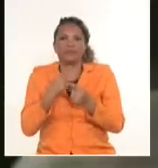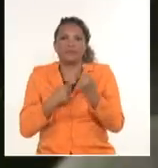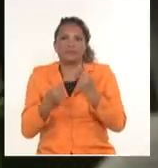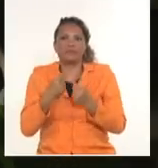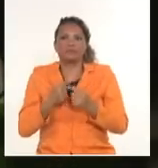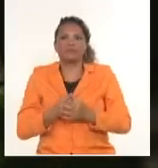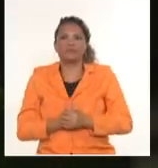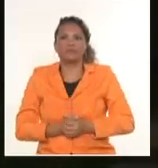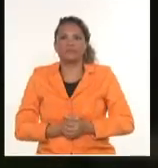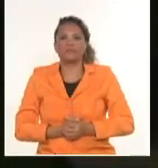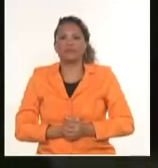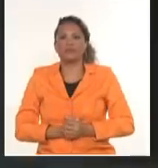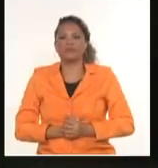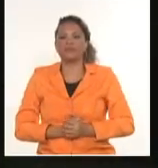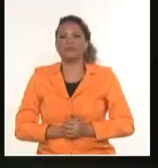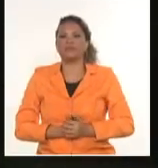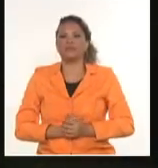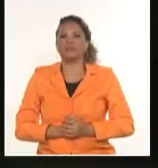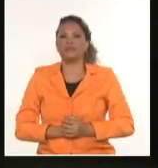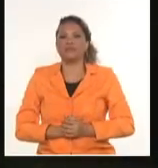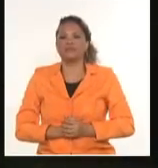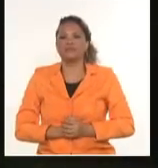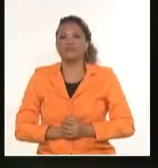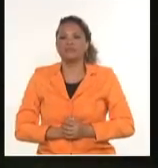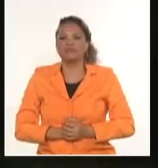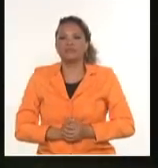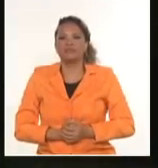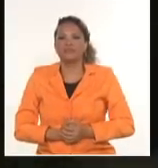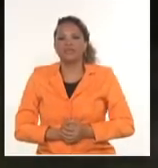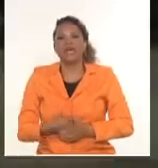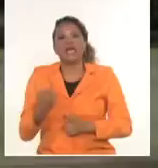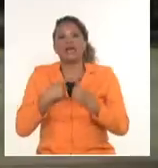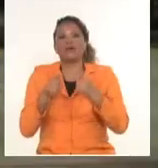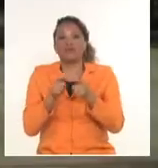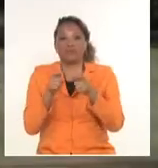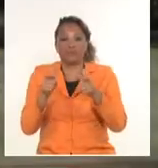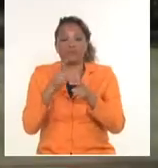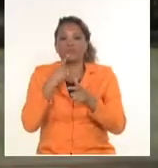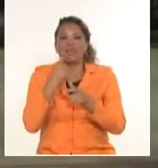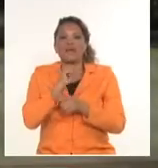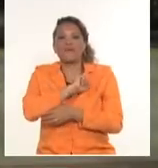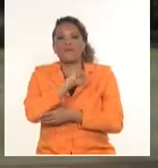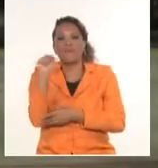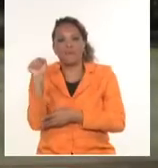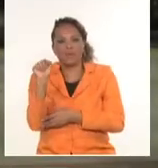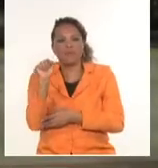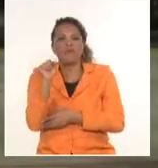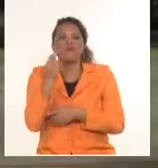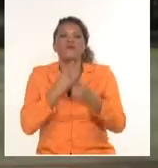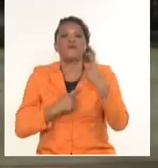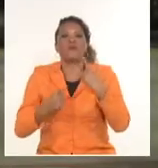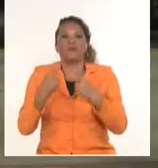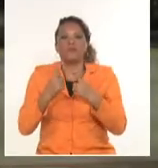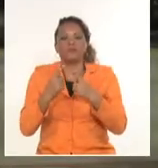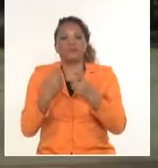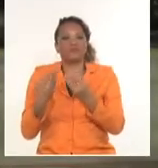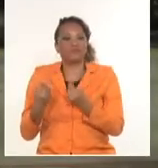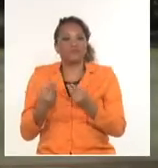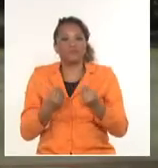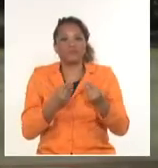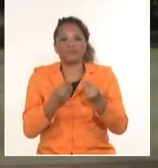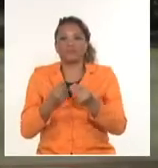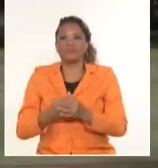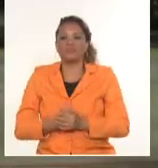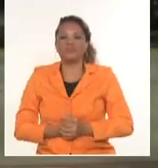deporte. Entonces ya el hecho de estar en unos Juegos Olímpicos es también para muchos de ellos un premio, y muchos de ellos pues hoy por